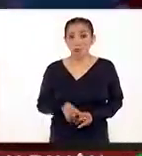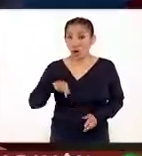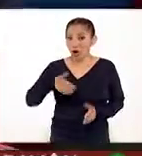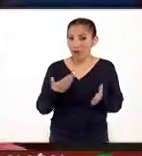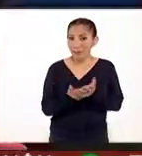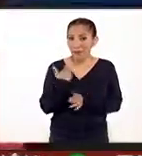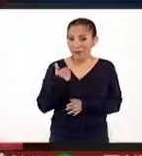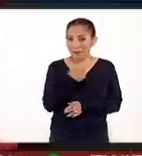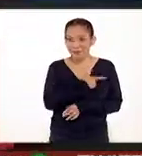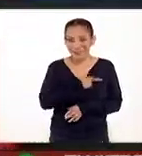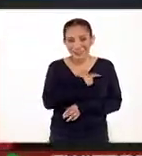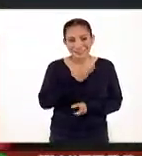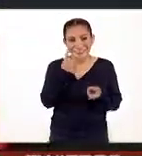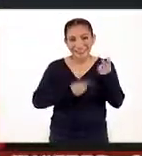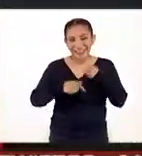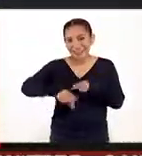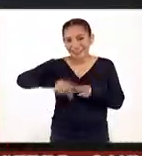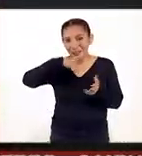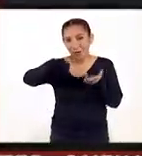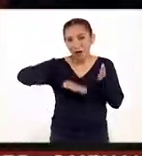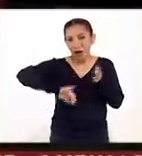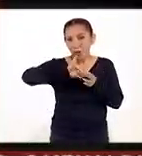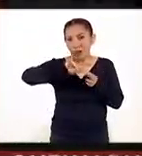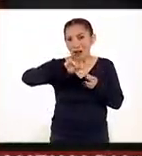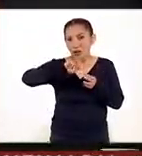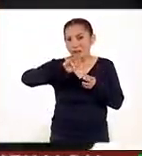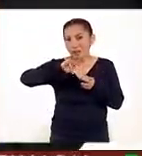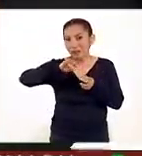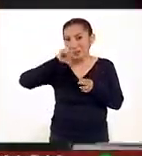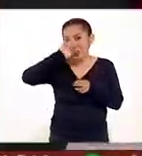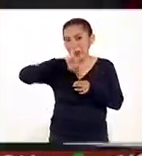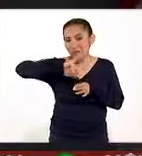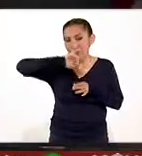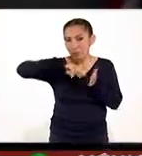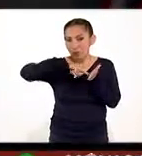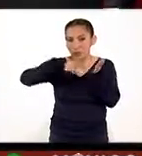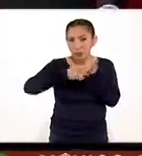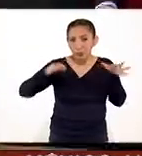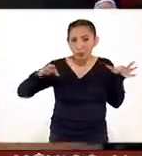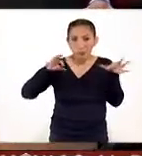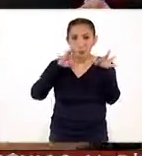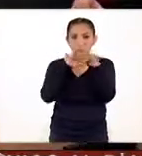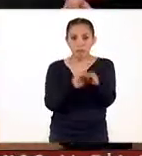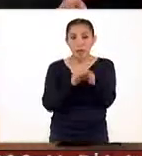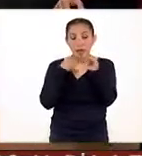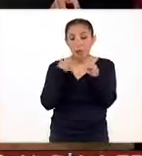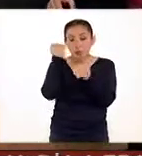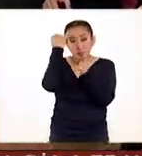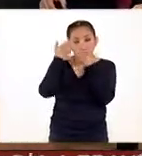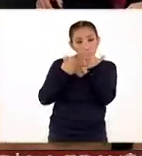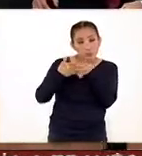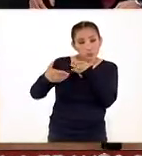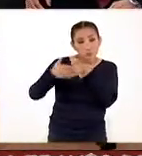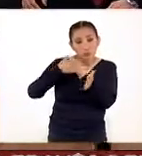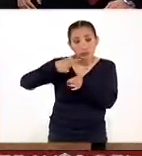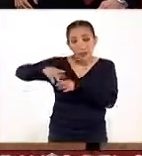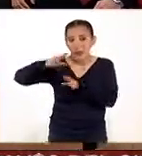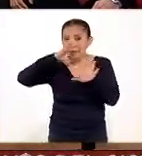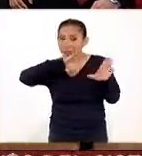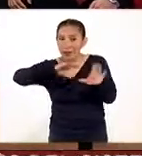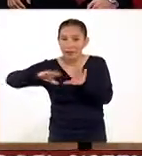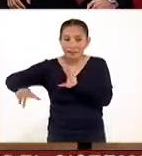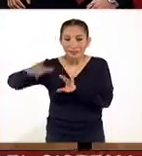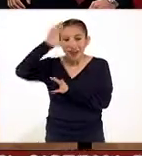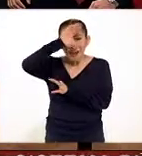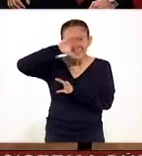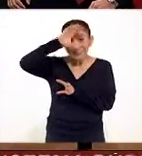Esta mañana nos da mucho gusto que esté aquí en el estudio Juan Carlos Andrade. Él es jefe de proyectos de vinculación e innovación en la enseñanza de